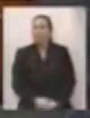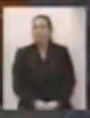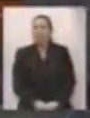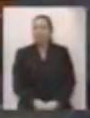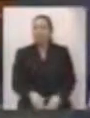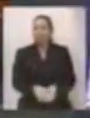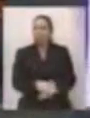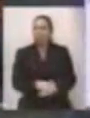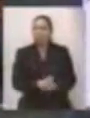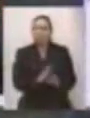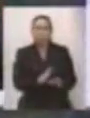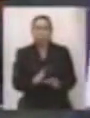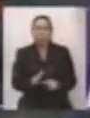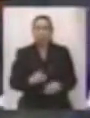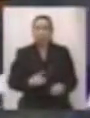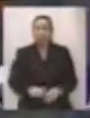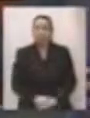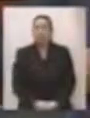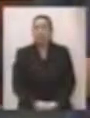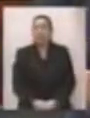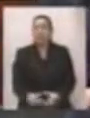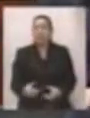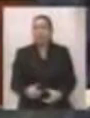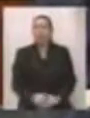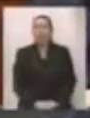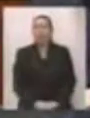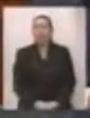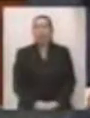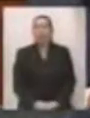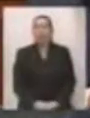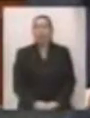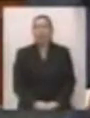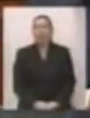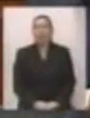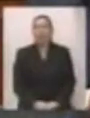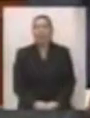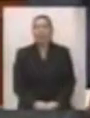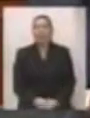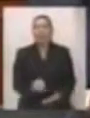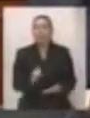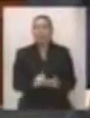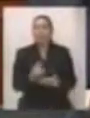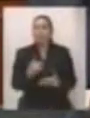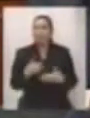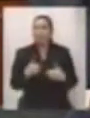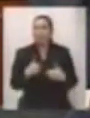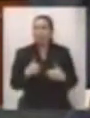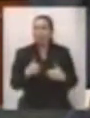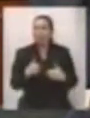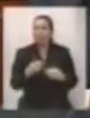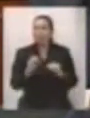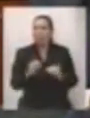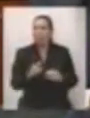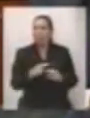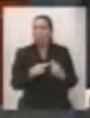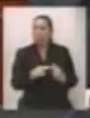planificación, organización, dirección y control. Y por lo tanto, digamos, creo que para que tenga su que cumpla